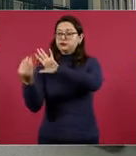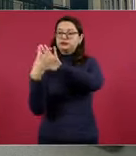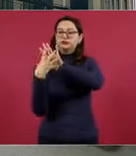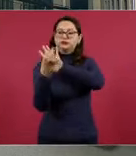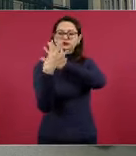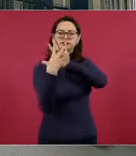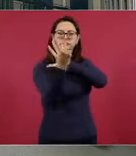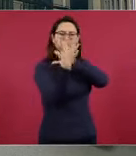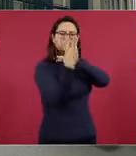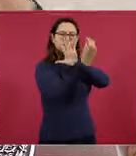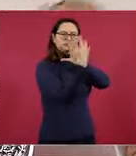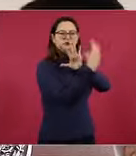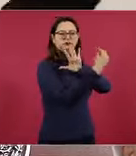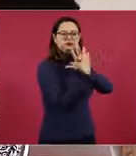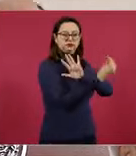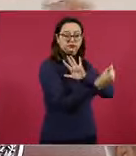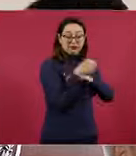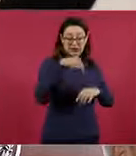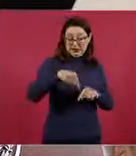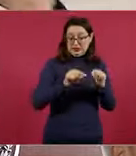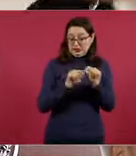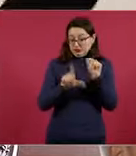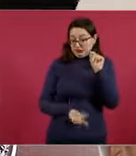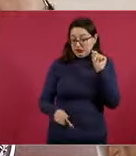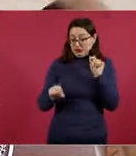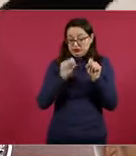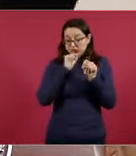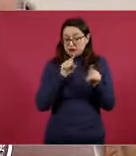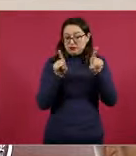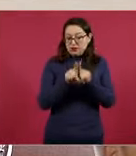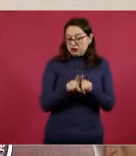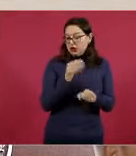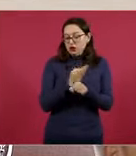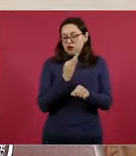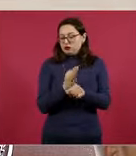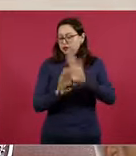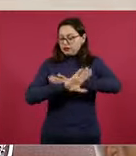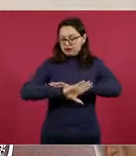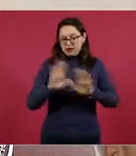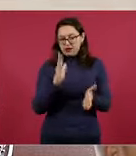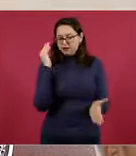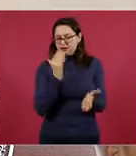que queremos que se vaya de México ese modelo,